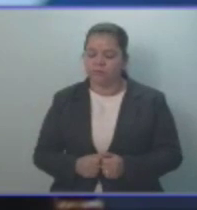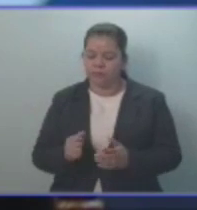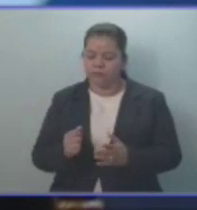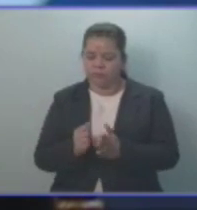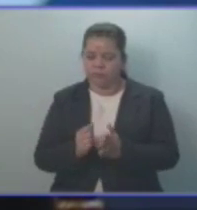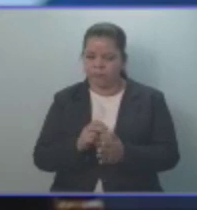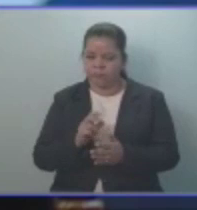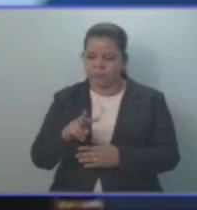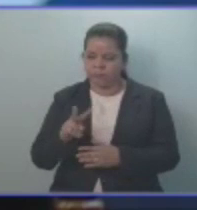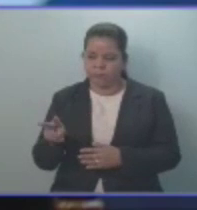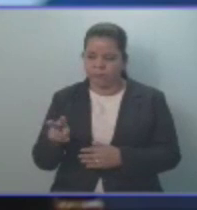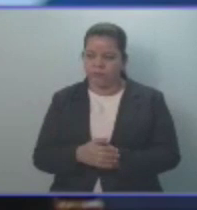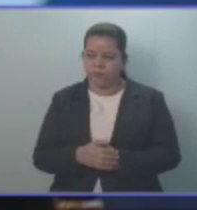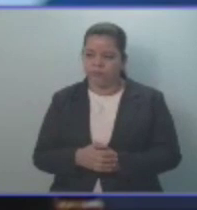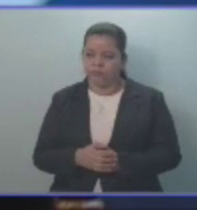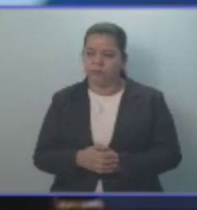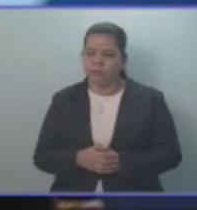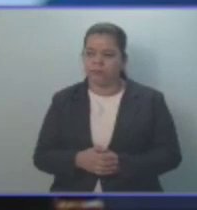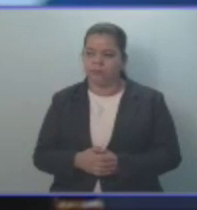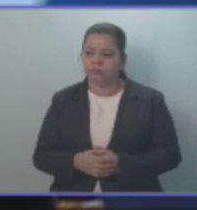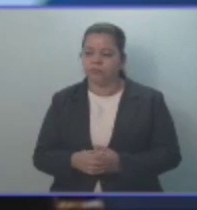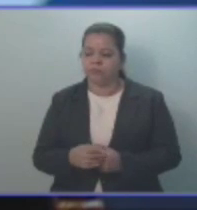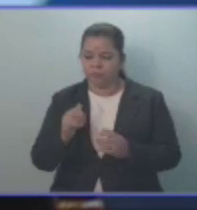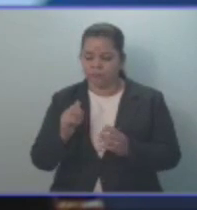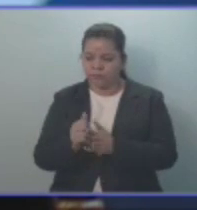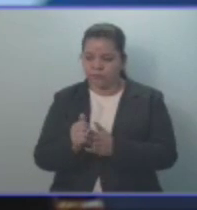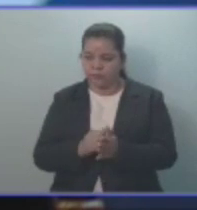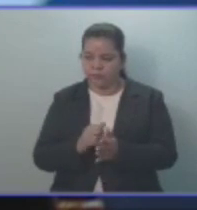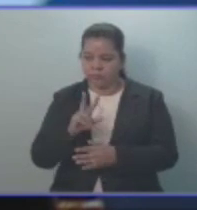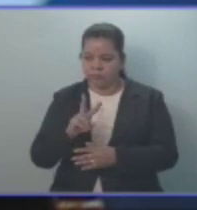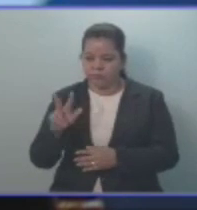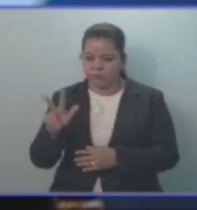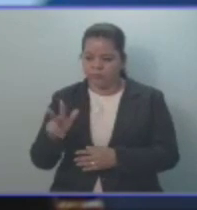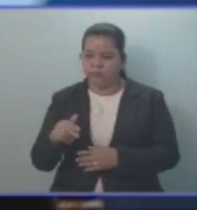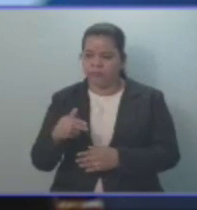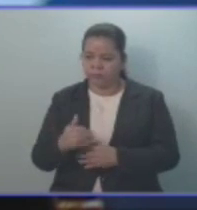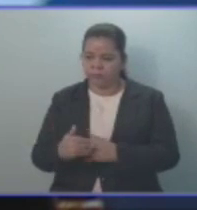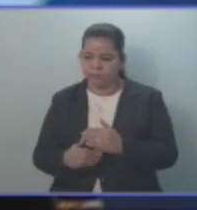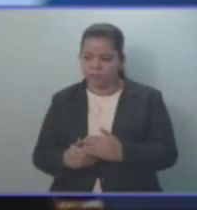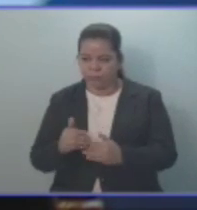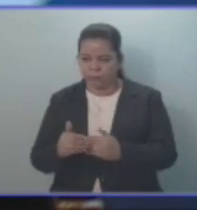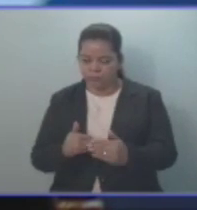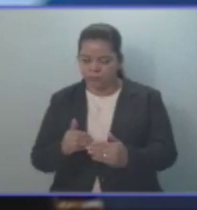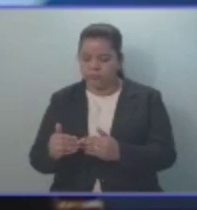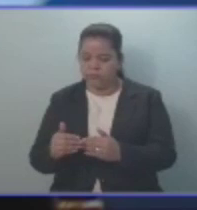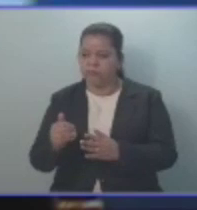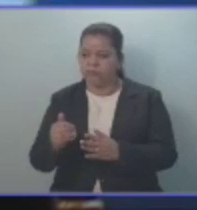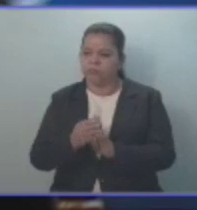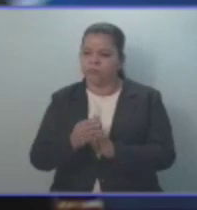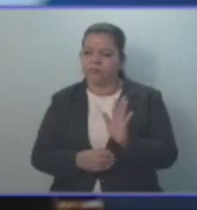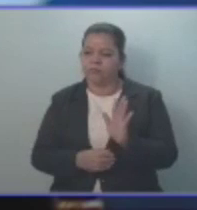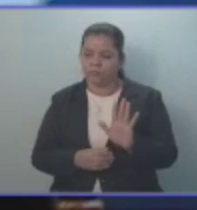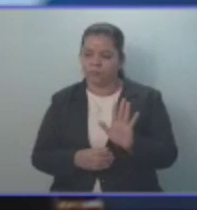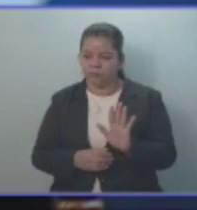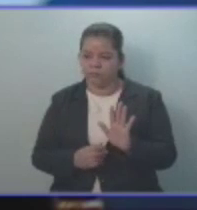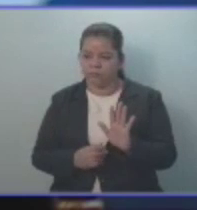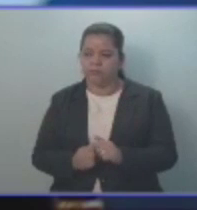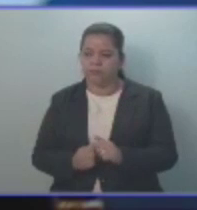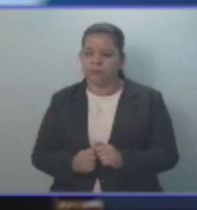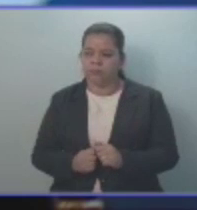Artículo 22, secreto. Artículo 23, procesos. Capítulo 5,